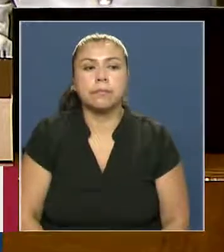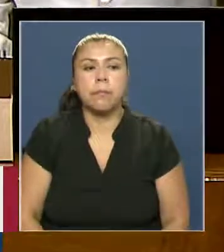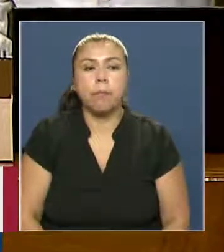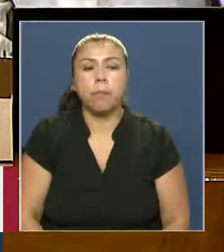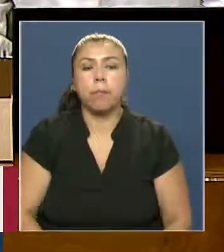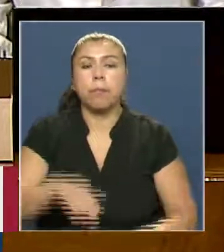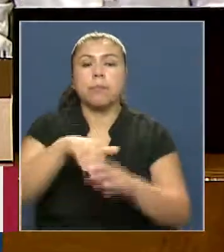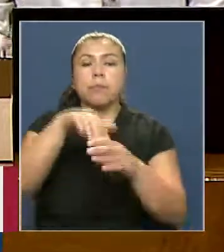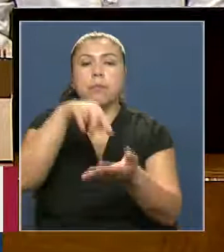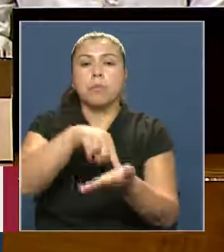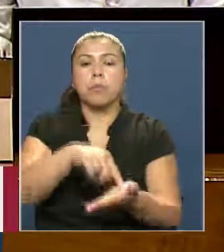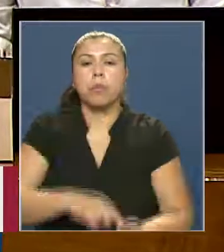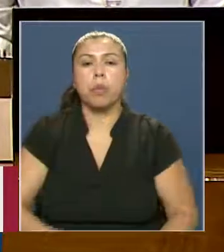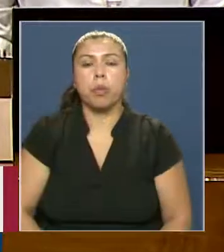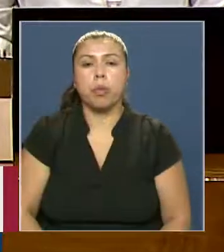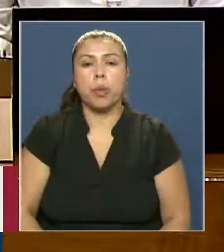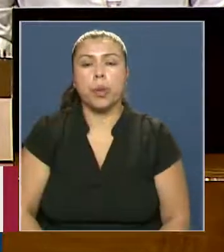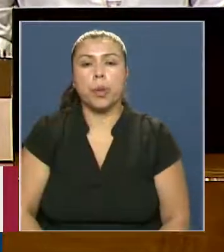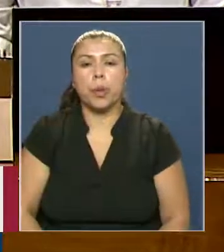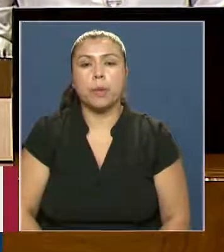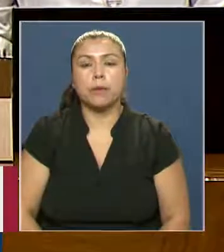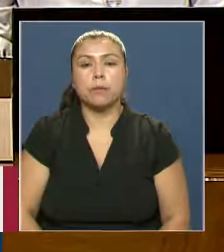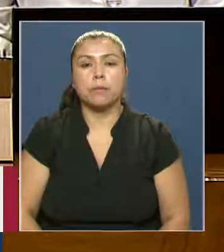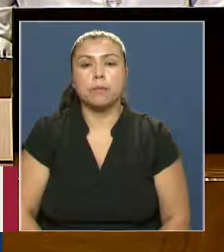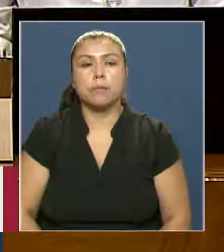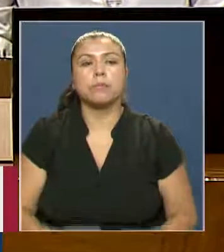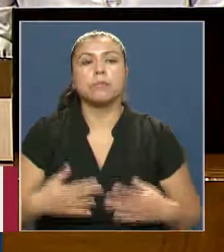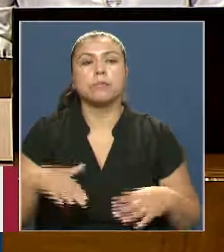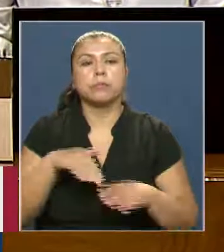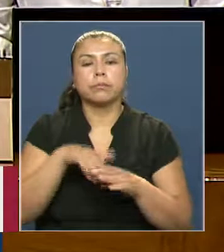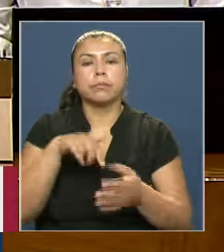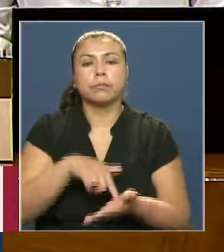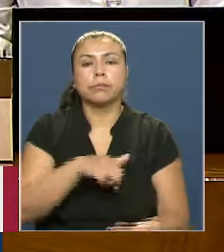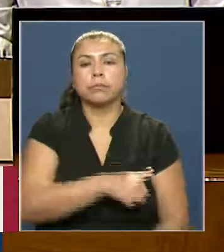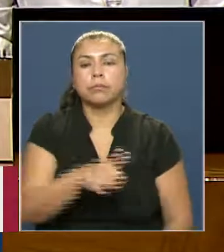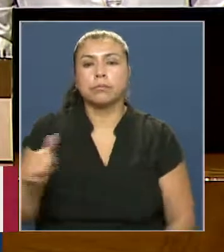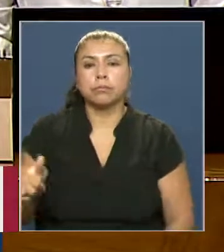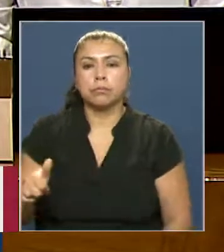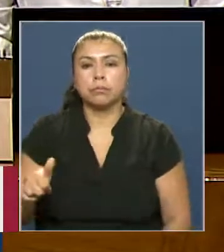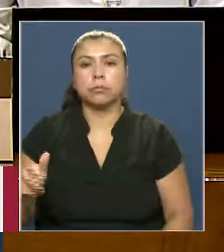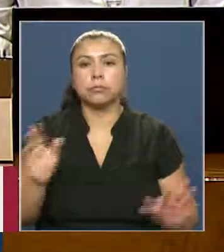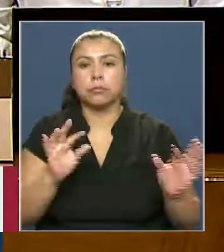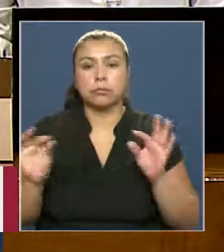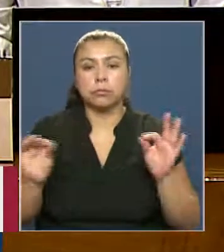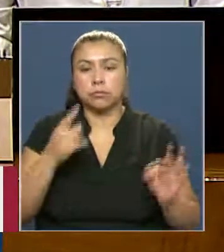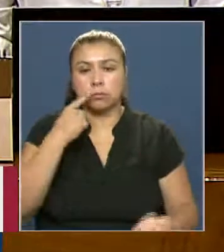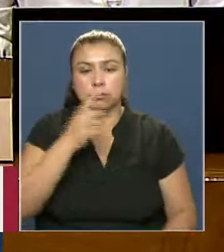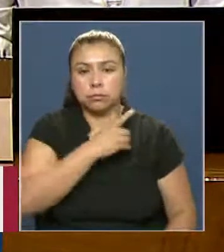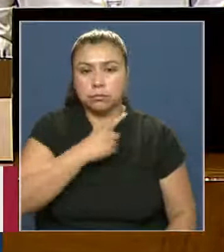En votación. Han votado todas las señoras y señores diputados.